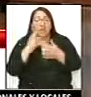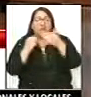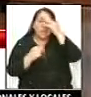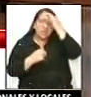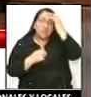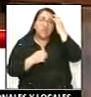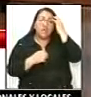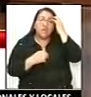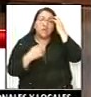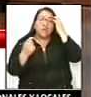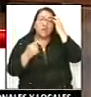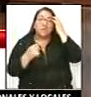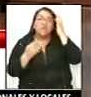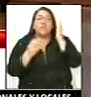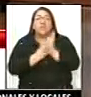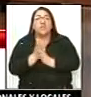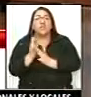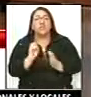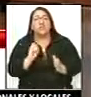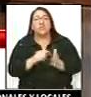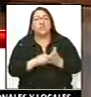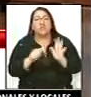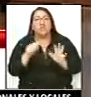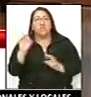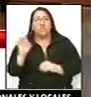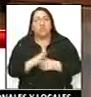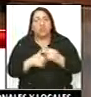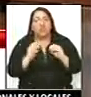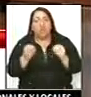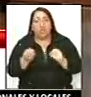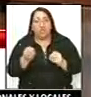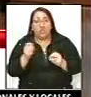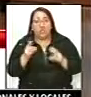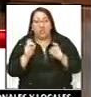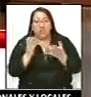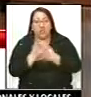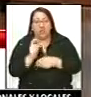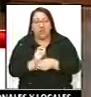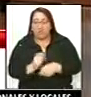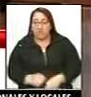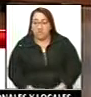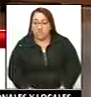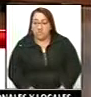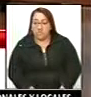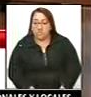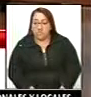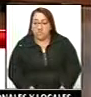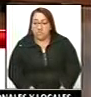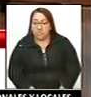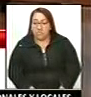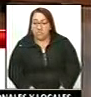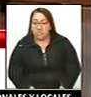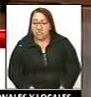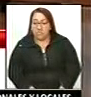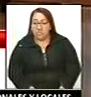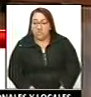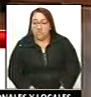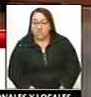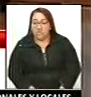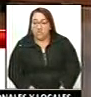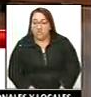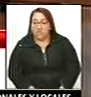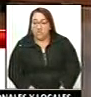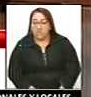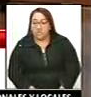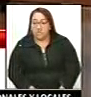Es solo de interés del 0.6% de los adolescentes el tema educativo. Eso debe llamarnos a la reflexión profunda. ¿Y qué